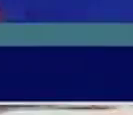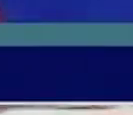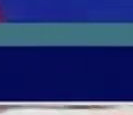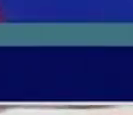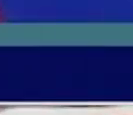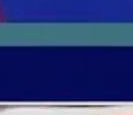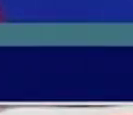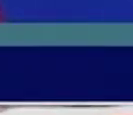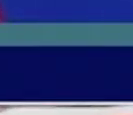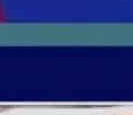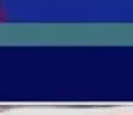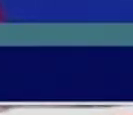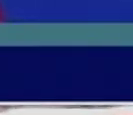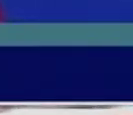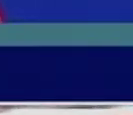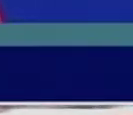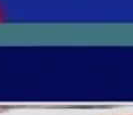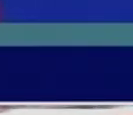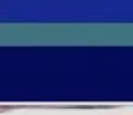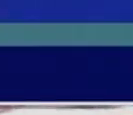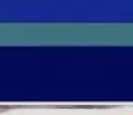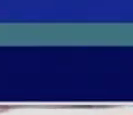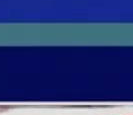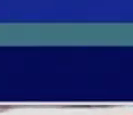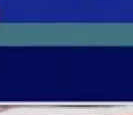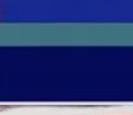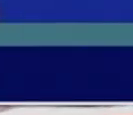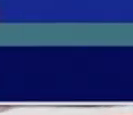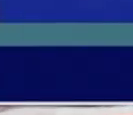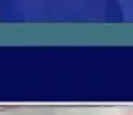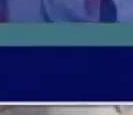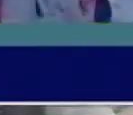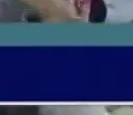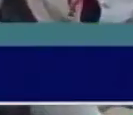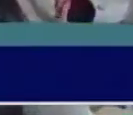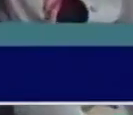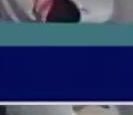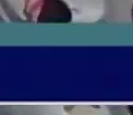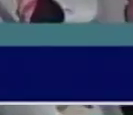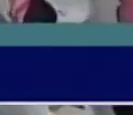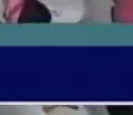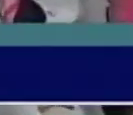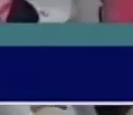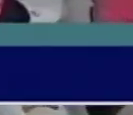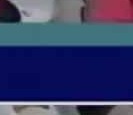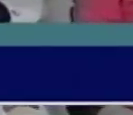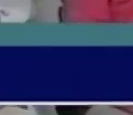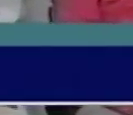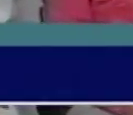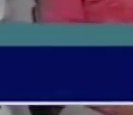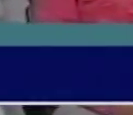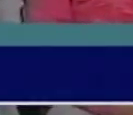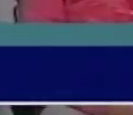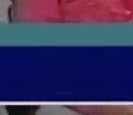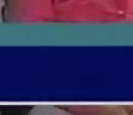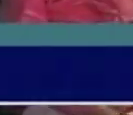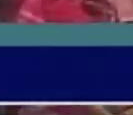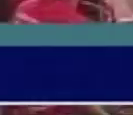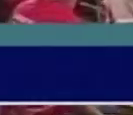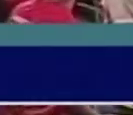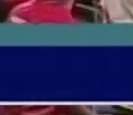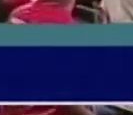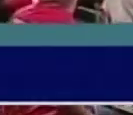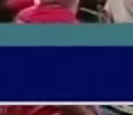mucho de esta dirección nacional que reúne a los más importantes